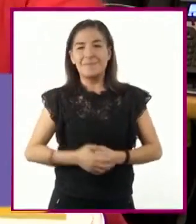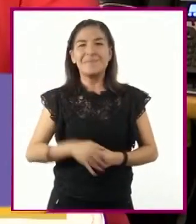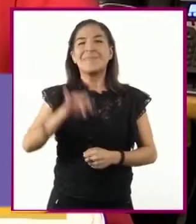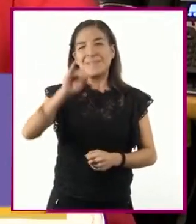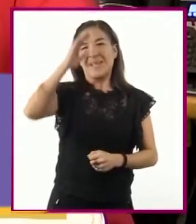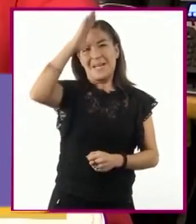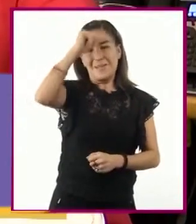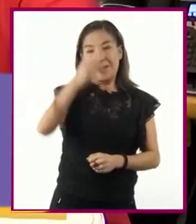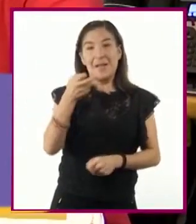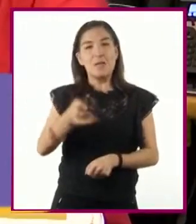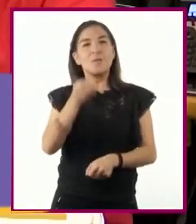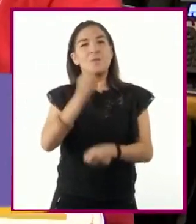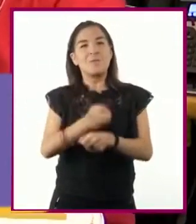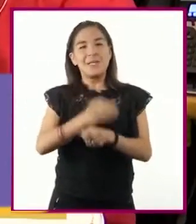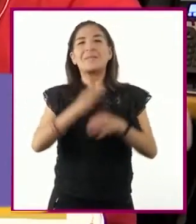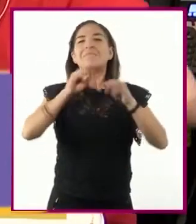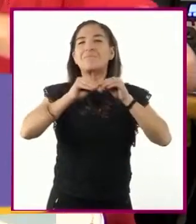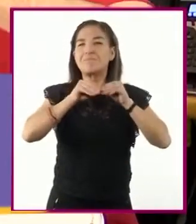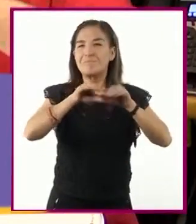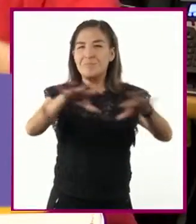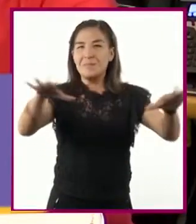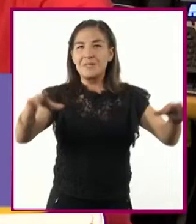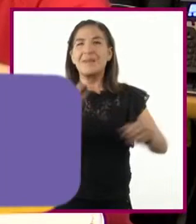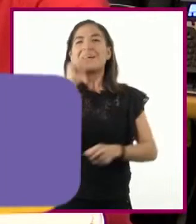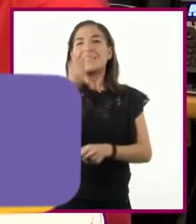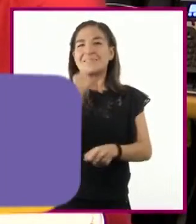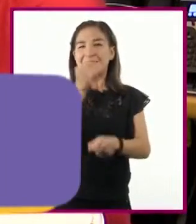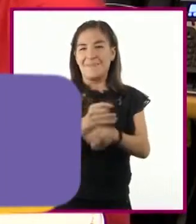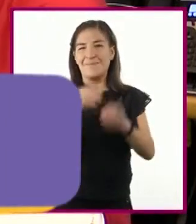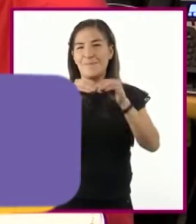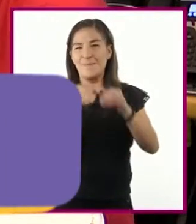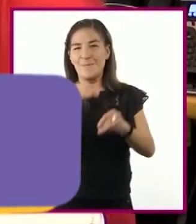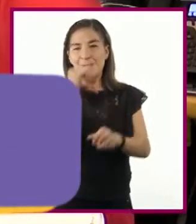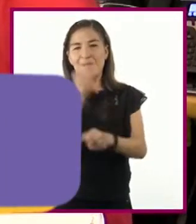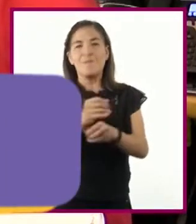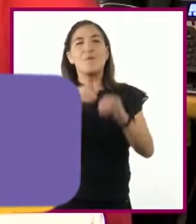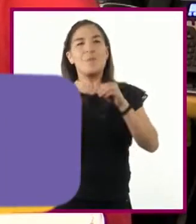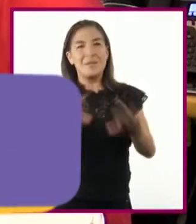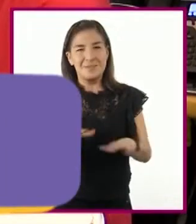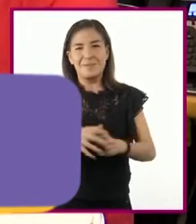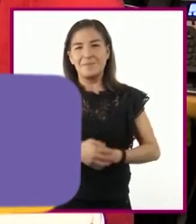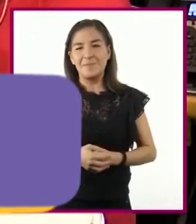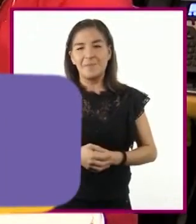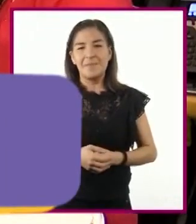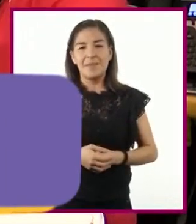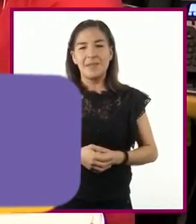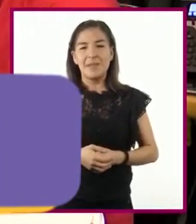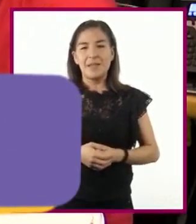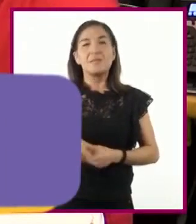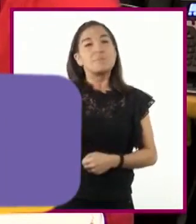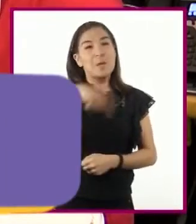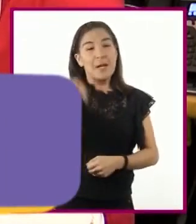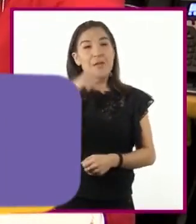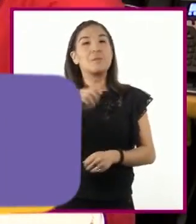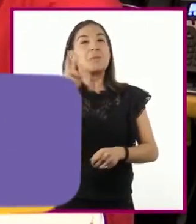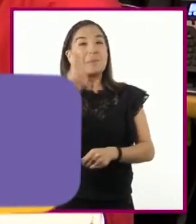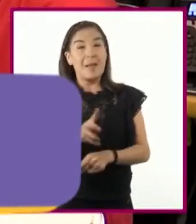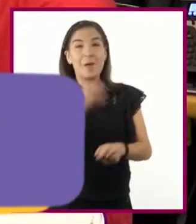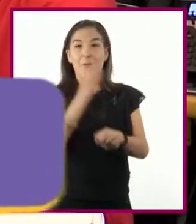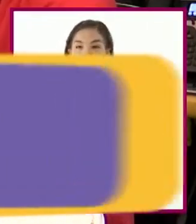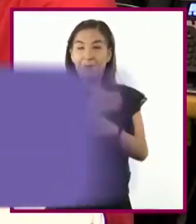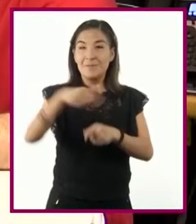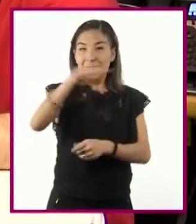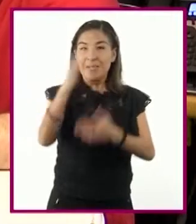Ha llegado el momento de difundir información. Escuchen bien, queridas y queridos estudiantes, porque